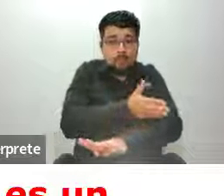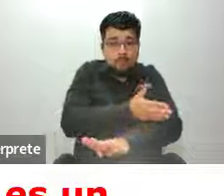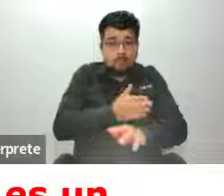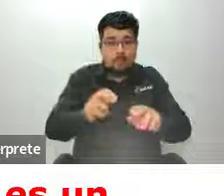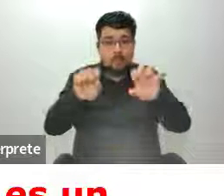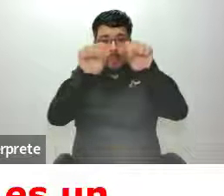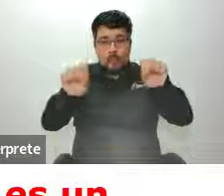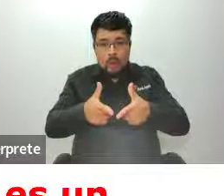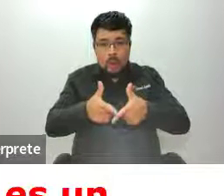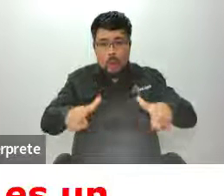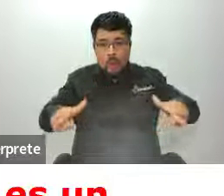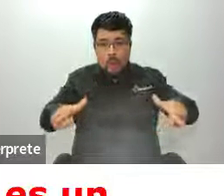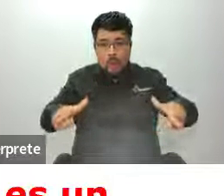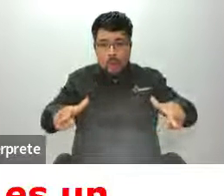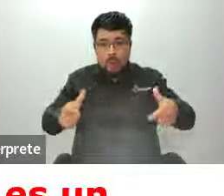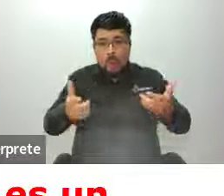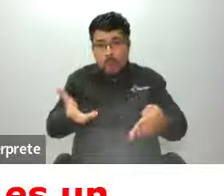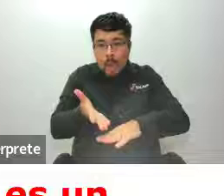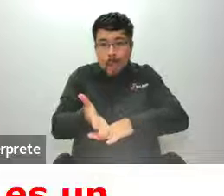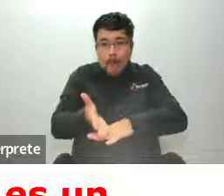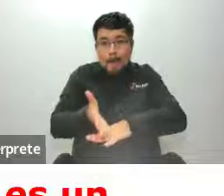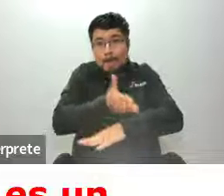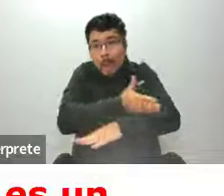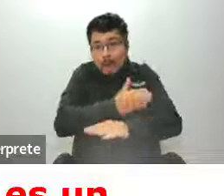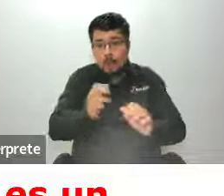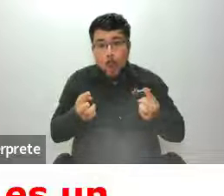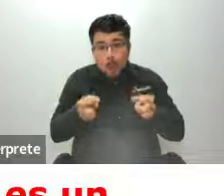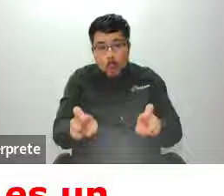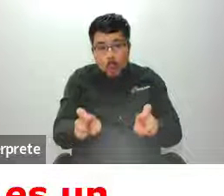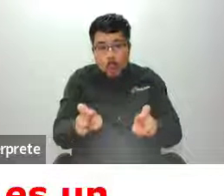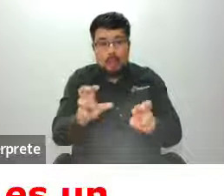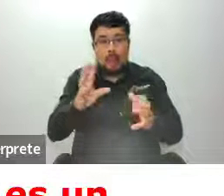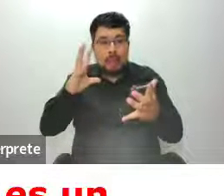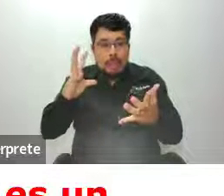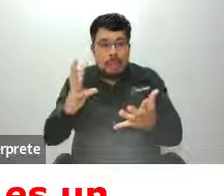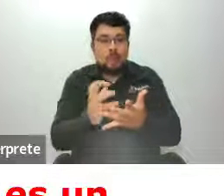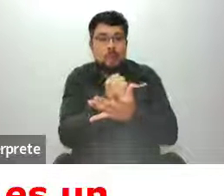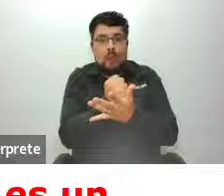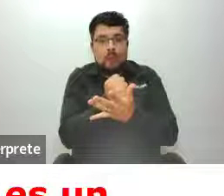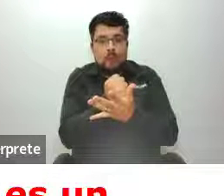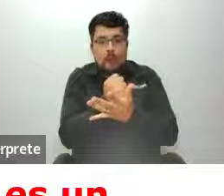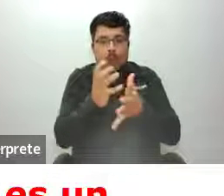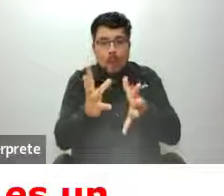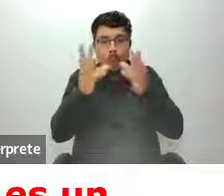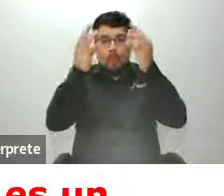resultar en una adquisición exitosa de una lengua que una exposición posterior o